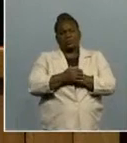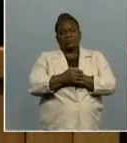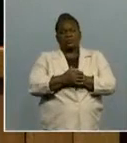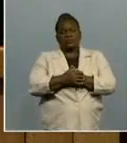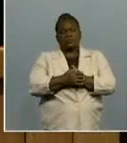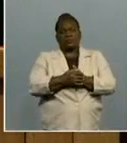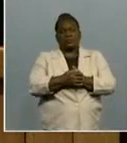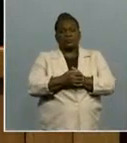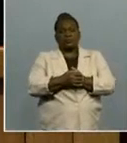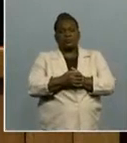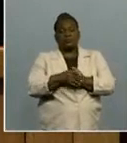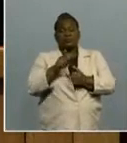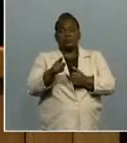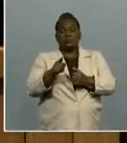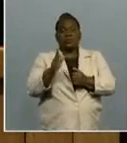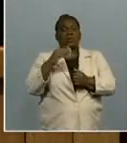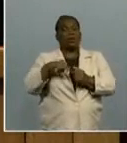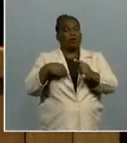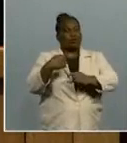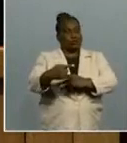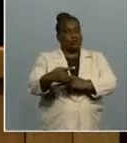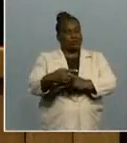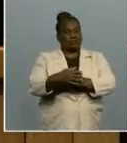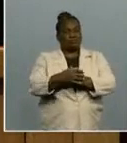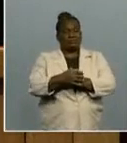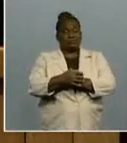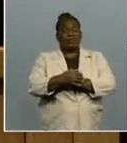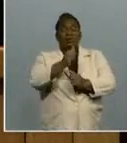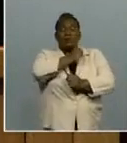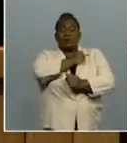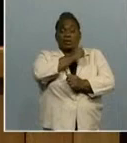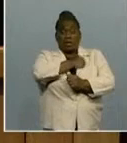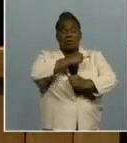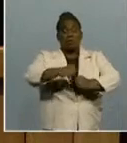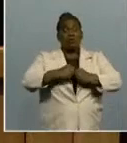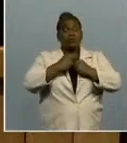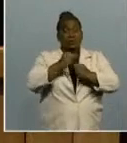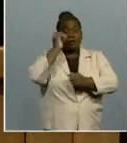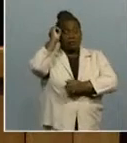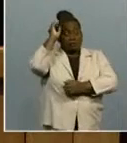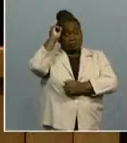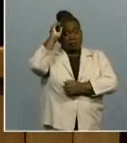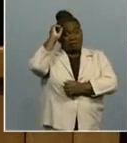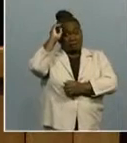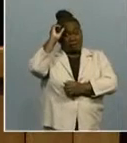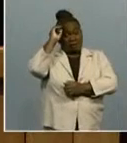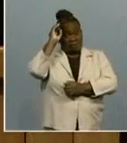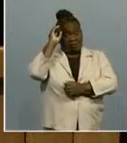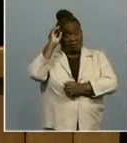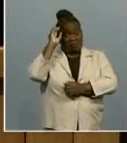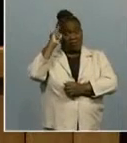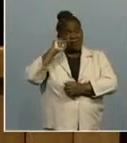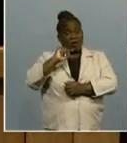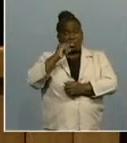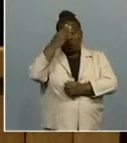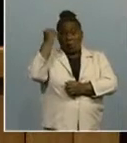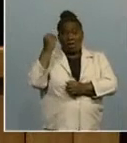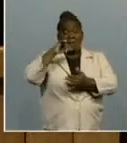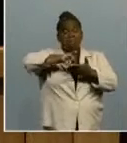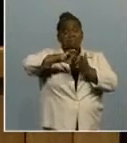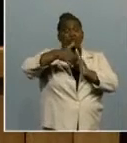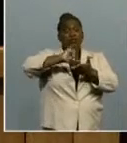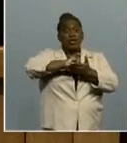sobrevivencia por el contrario aspiramos a resistir creativamente sin renunciar a nuestros proyectos de